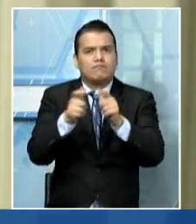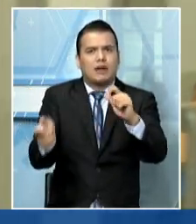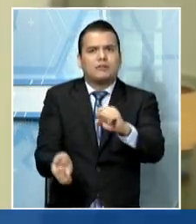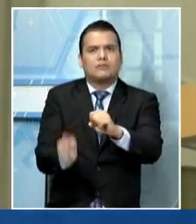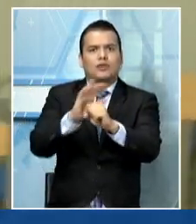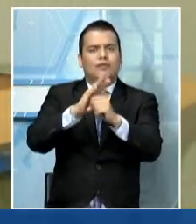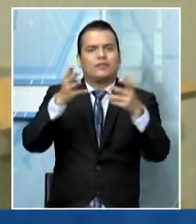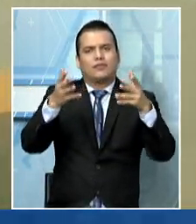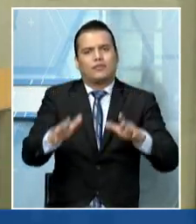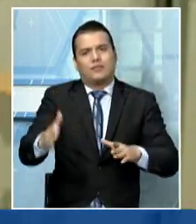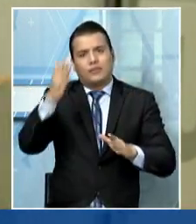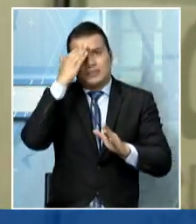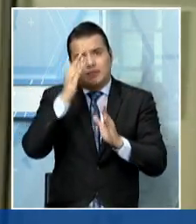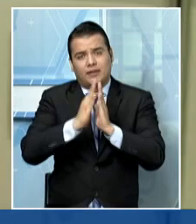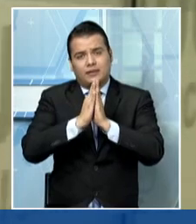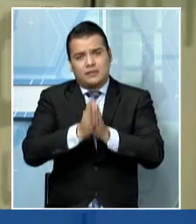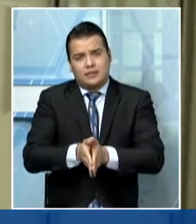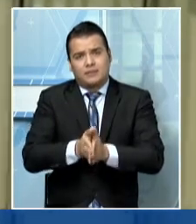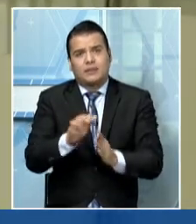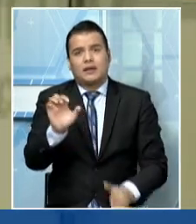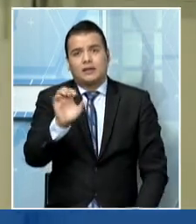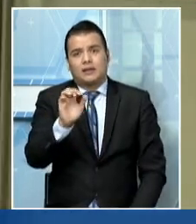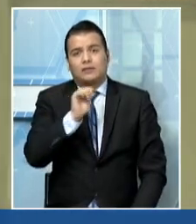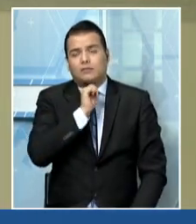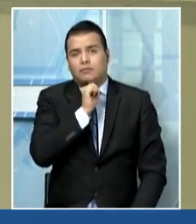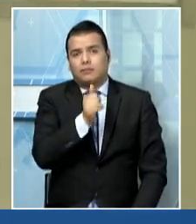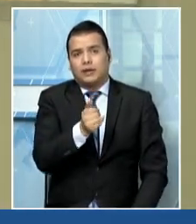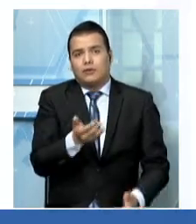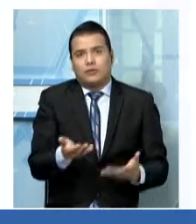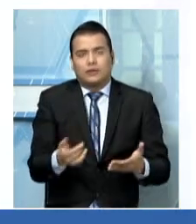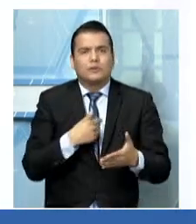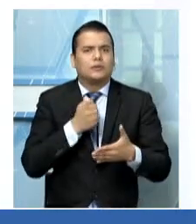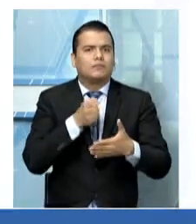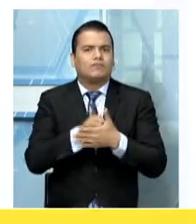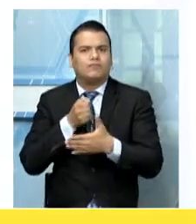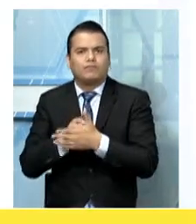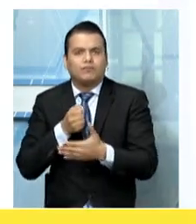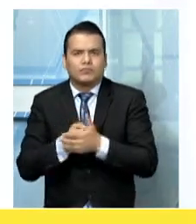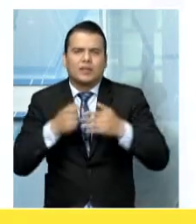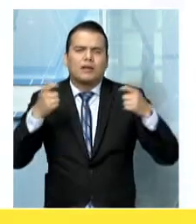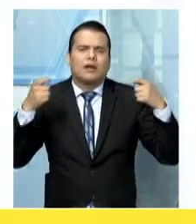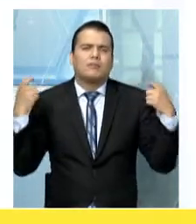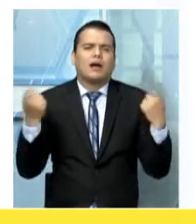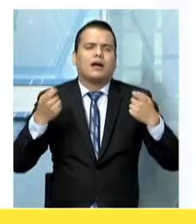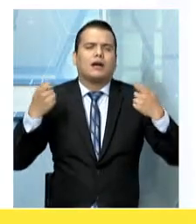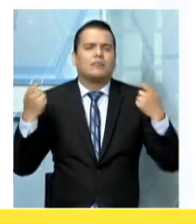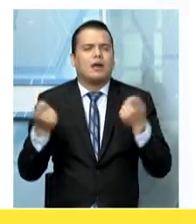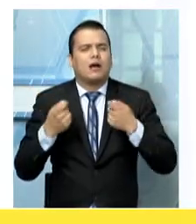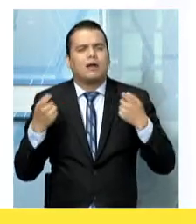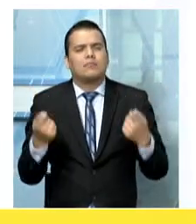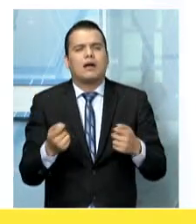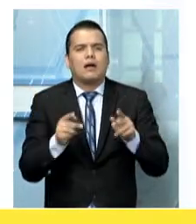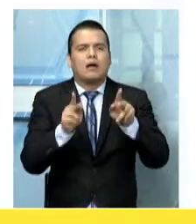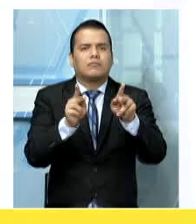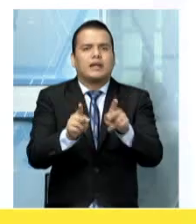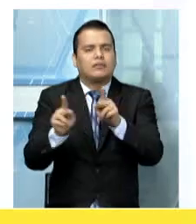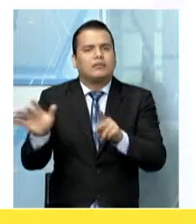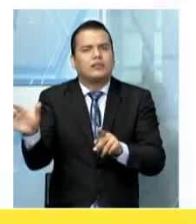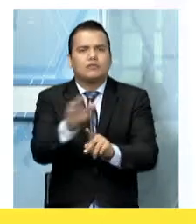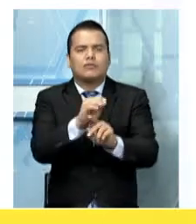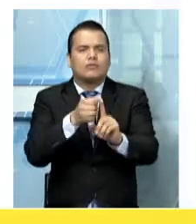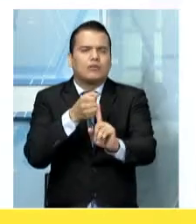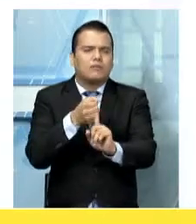y enero serán los meses más difíciles. Y es una campaña que va para toda la ciudad de Cali y tiene tres